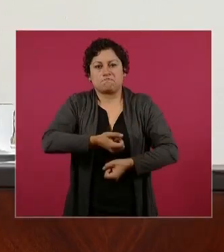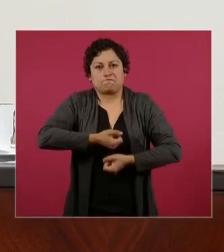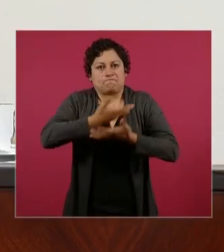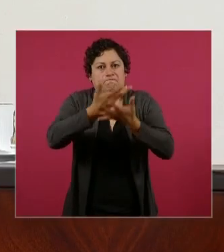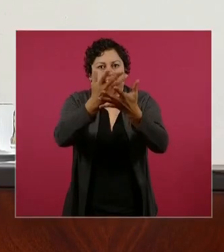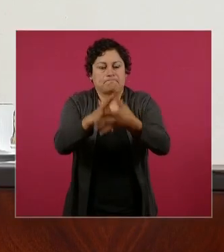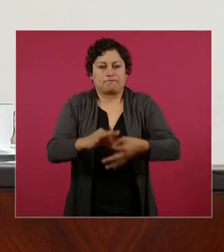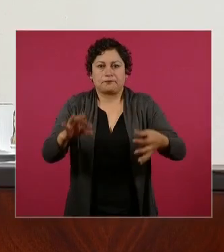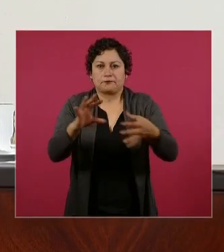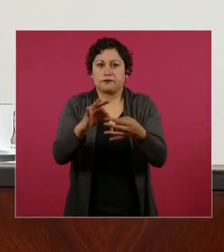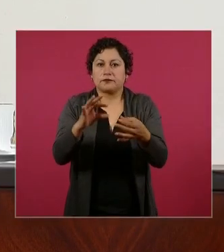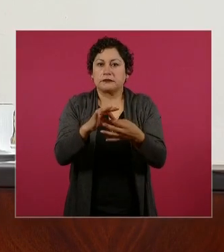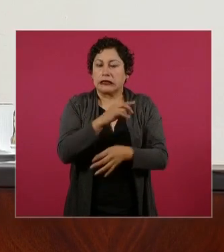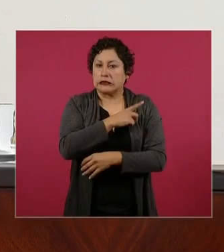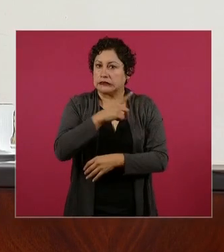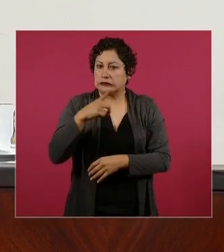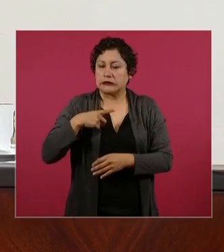hablar